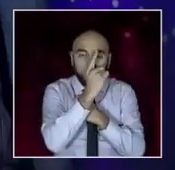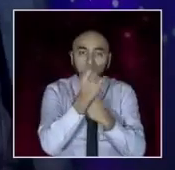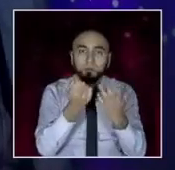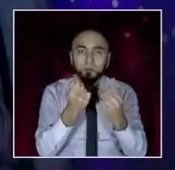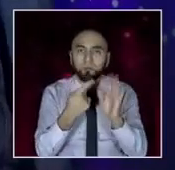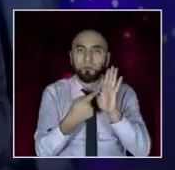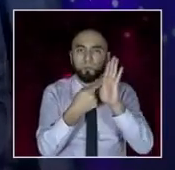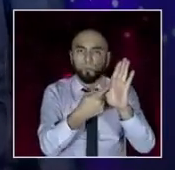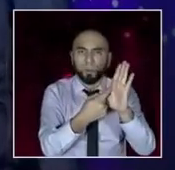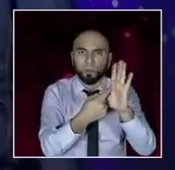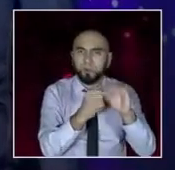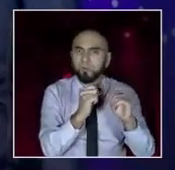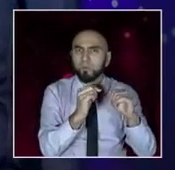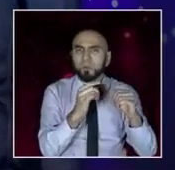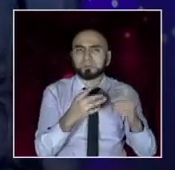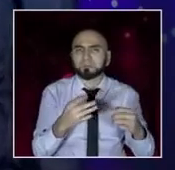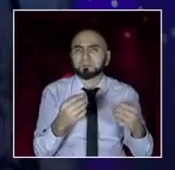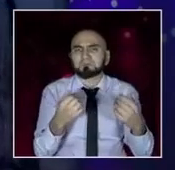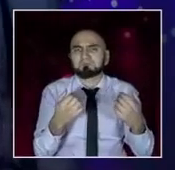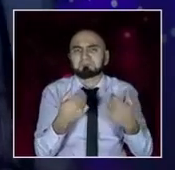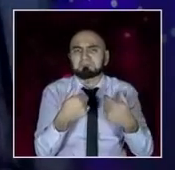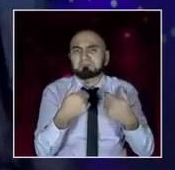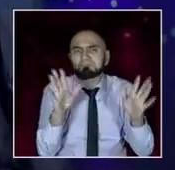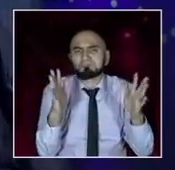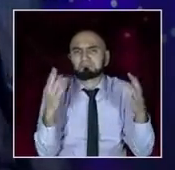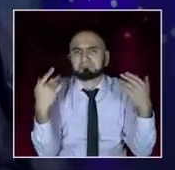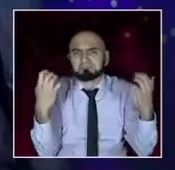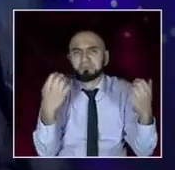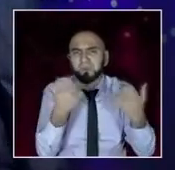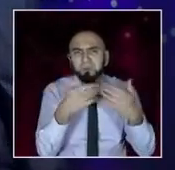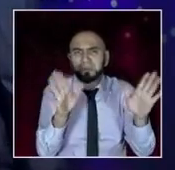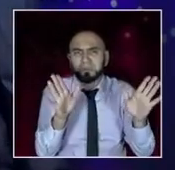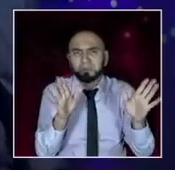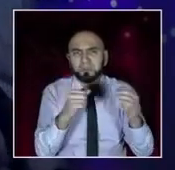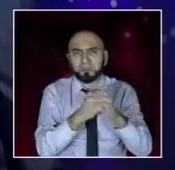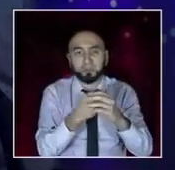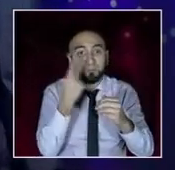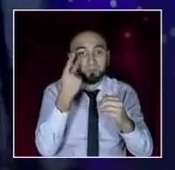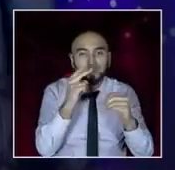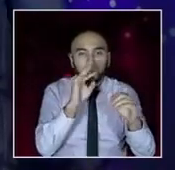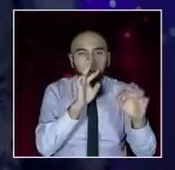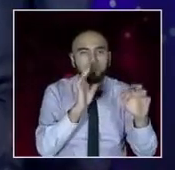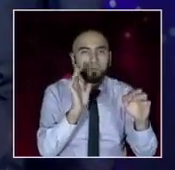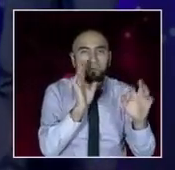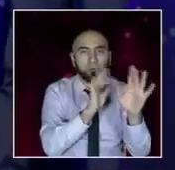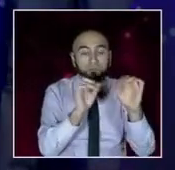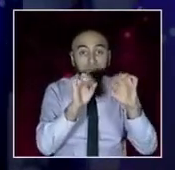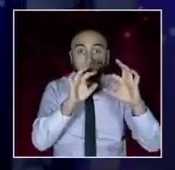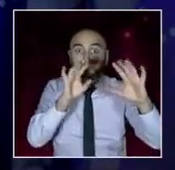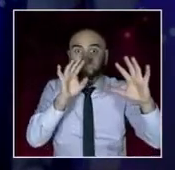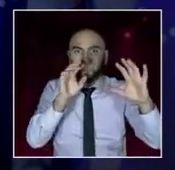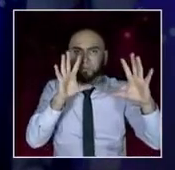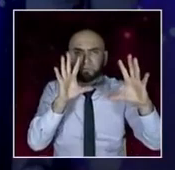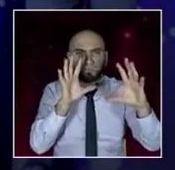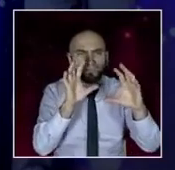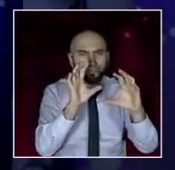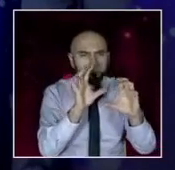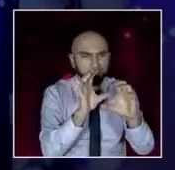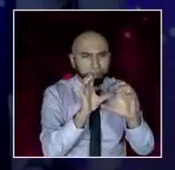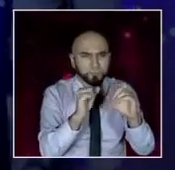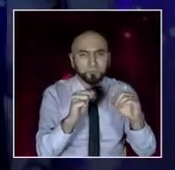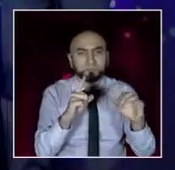imagen, un patrón al azar de cuadrados que comienza con alto contraste y después se reduce en contraste. Utilizamos un